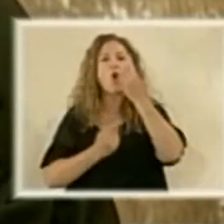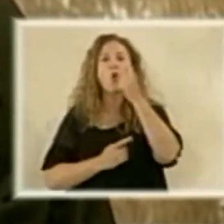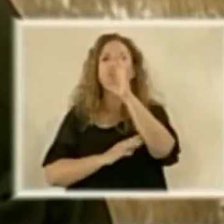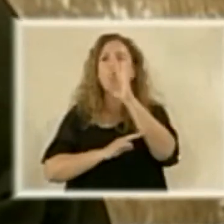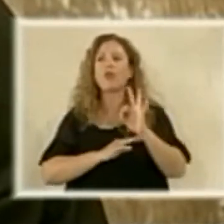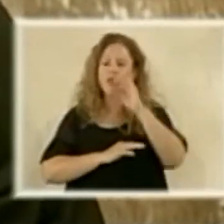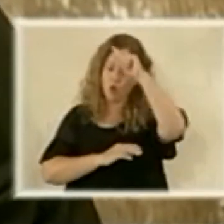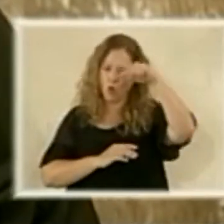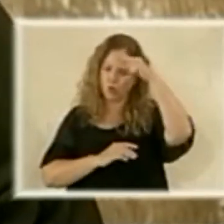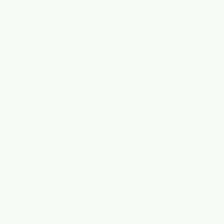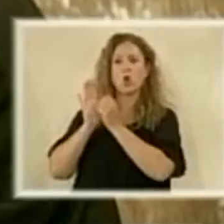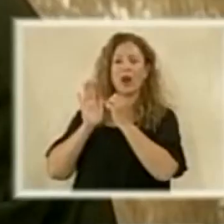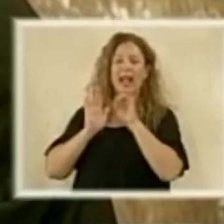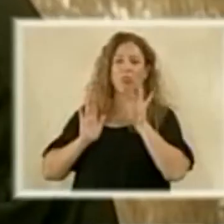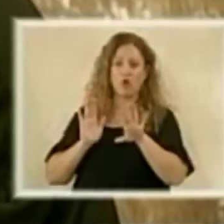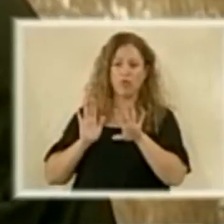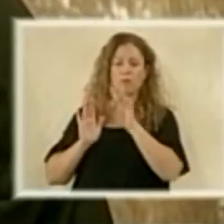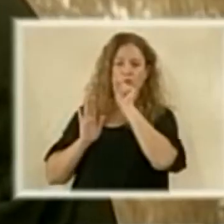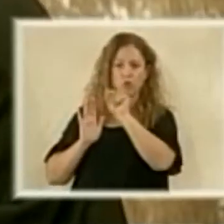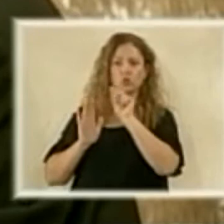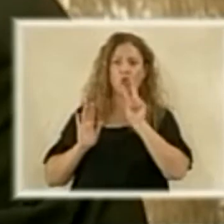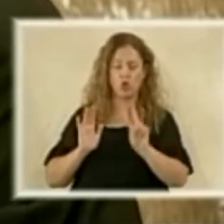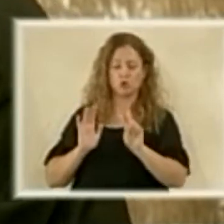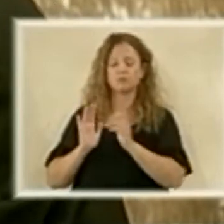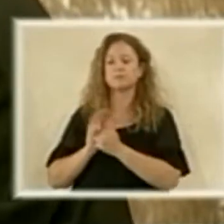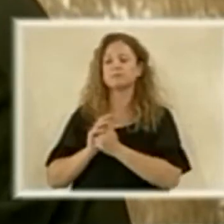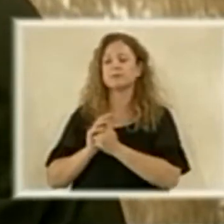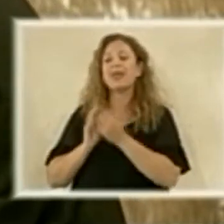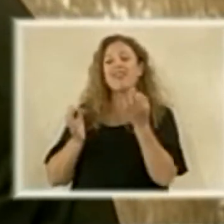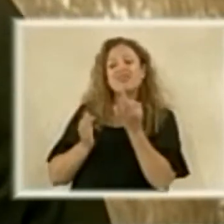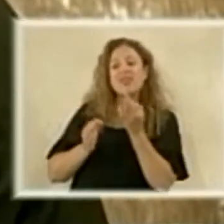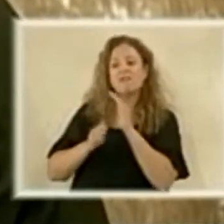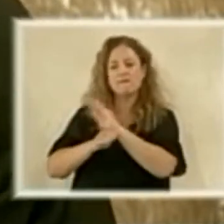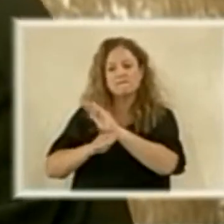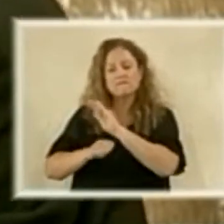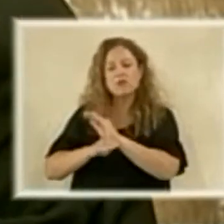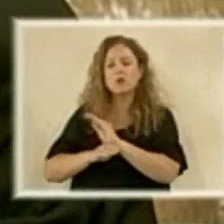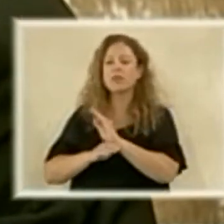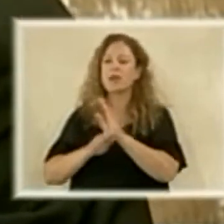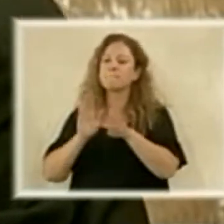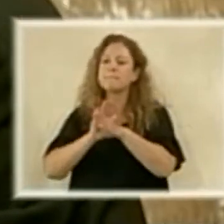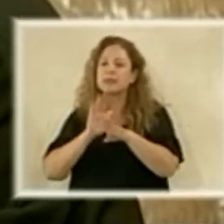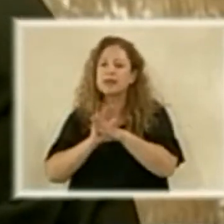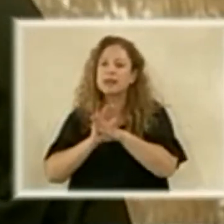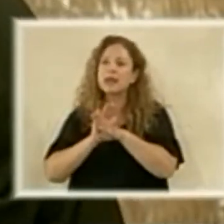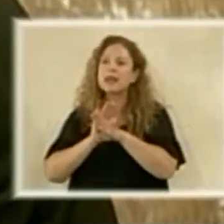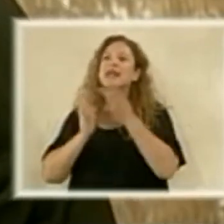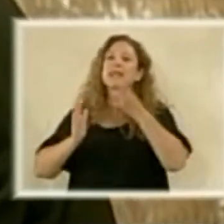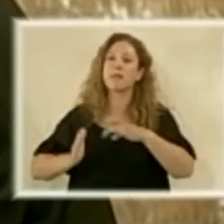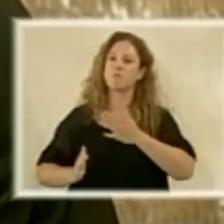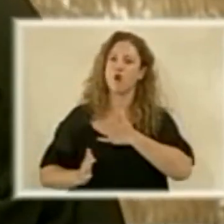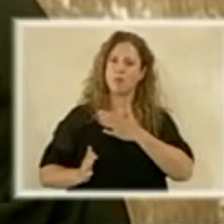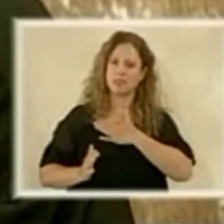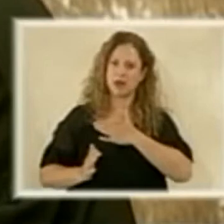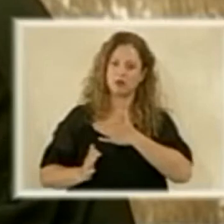del Ministerio de Fomento del Estado, que los encargados de mantener, cuidar y custodiar los BIC son los propietarios. En este